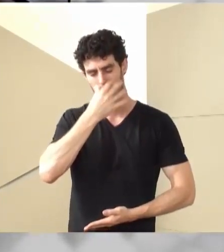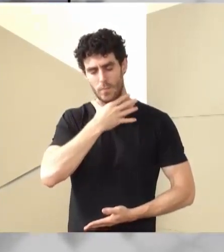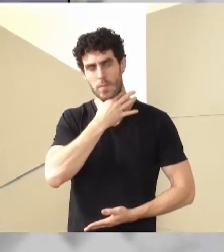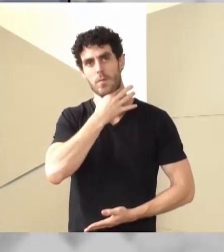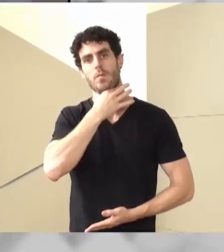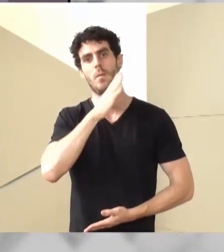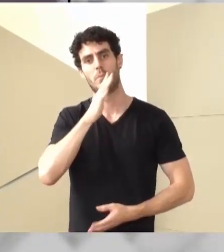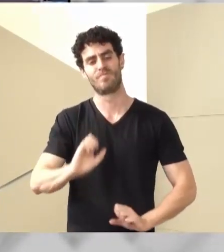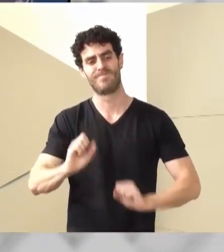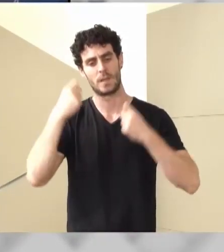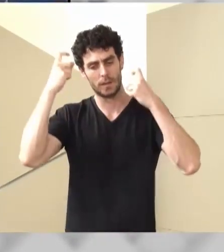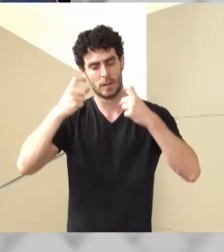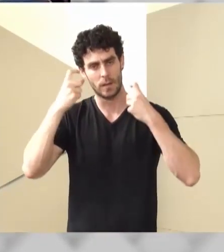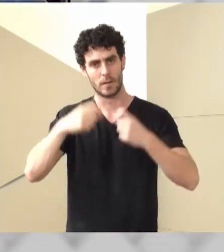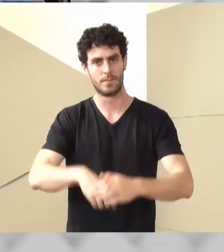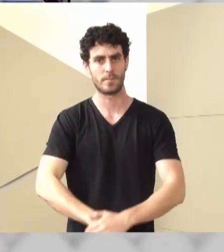intentar salvarle.